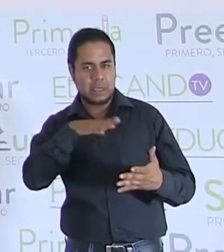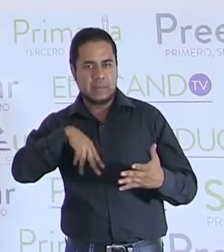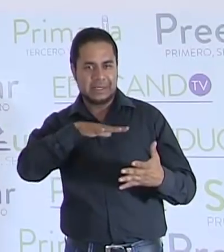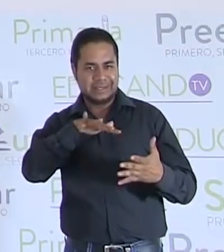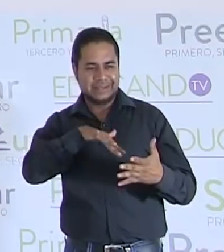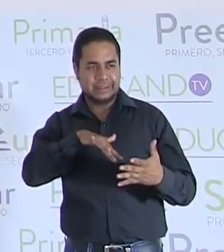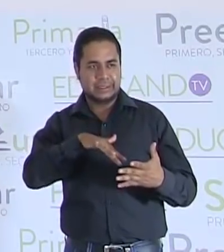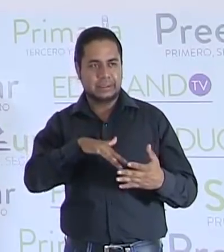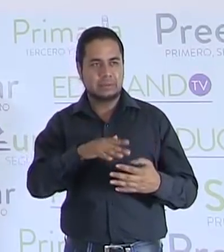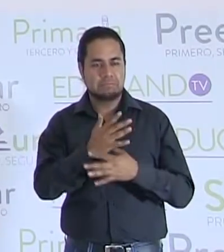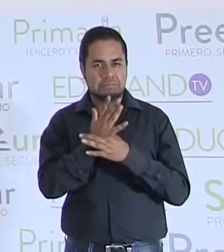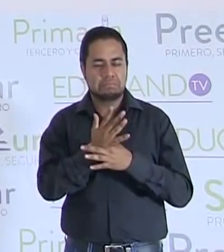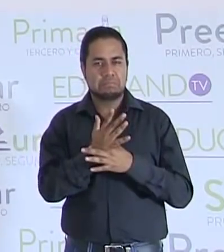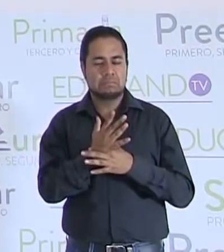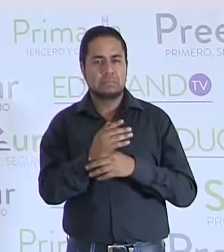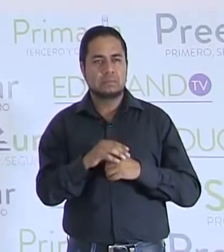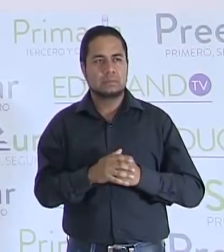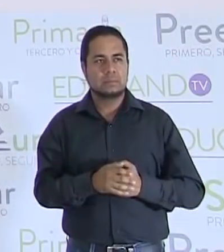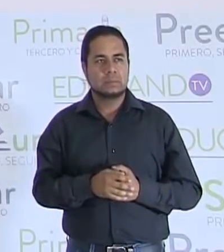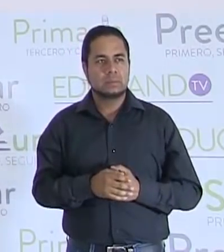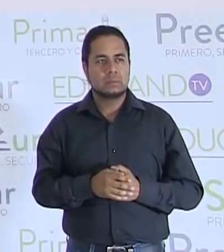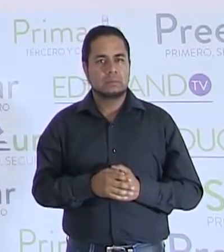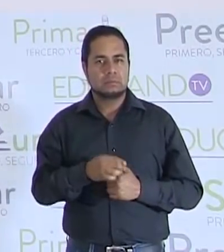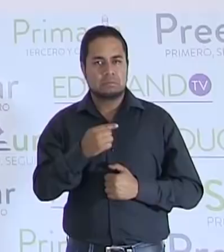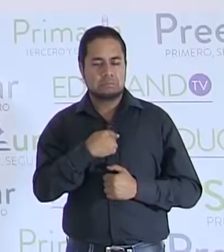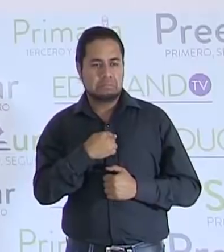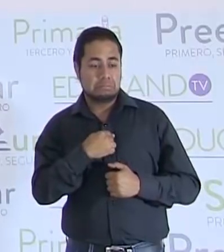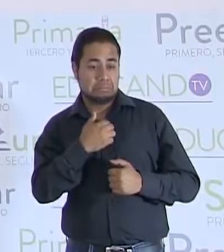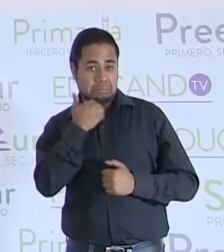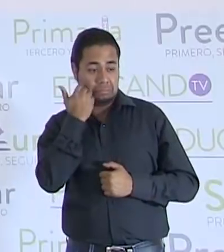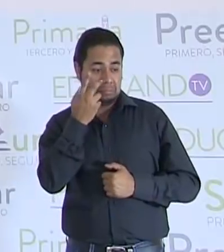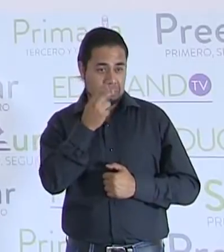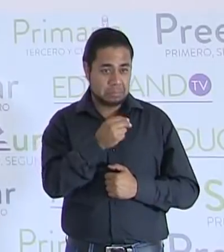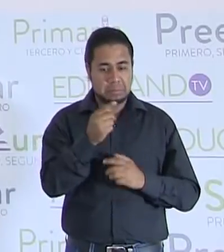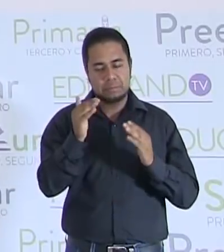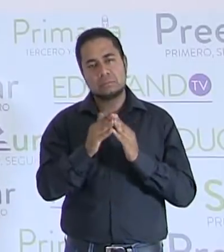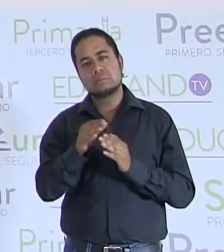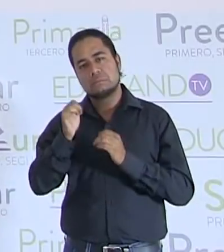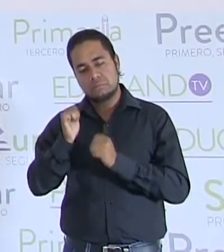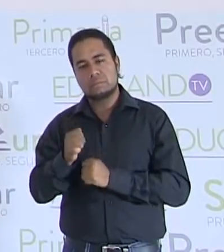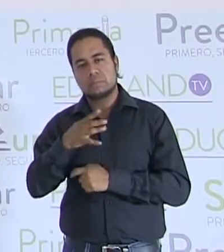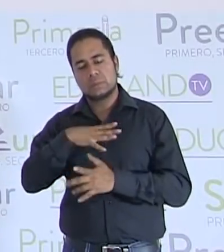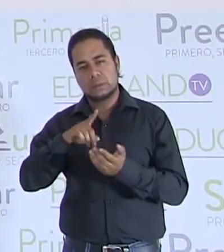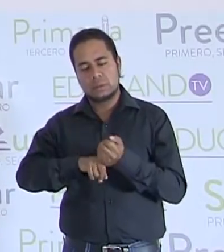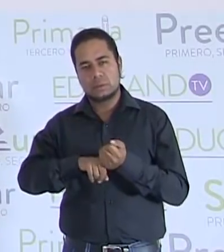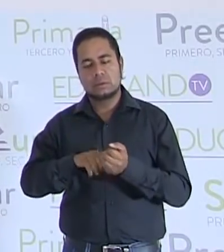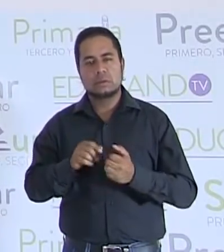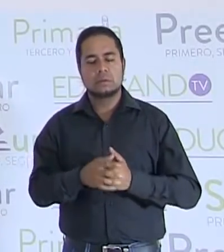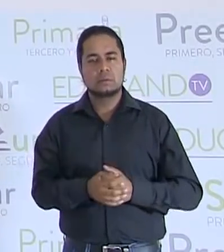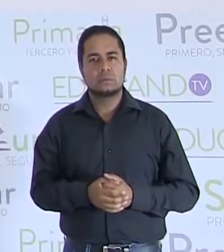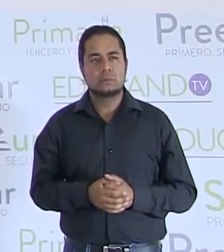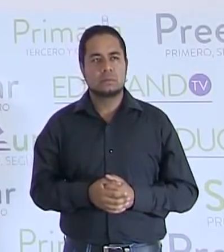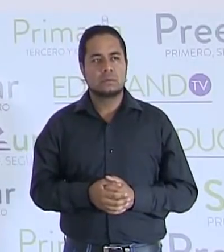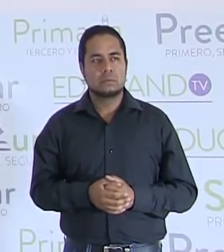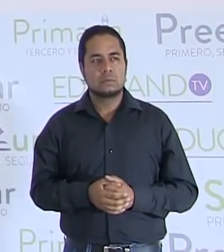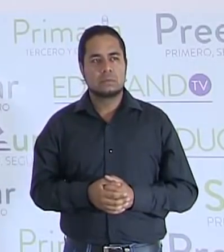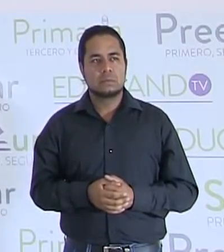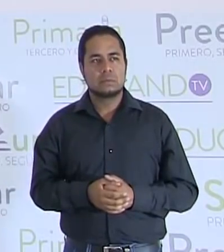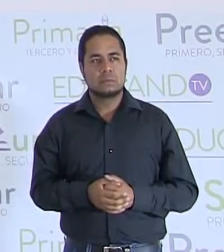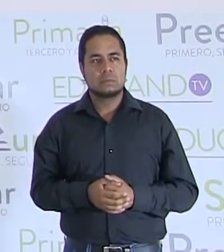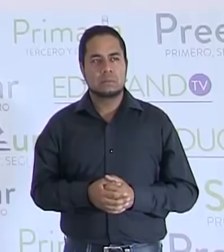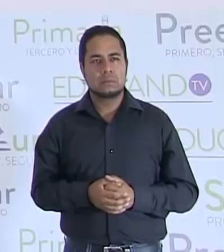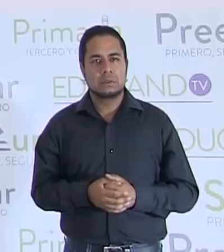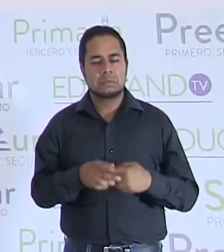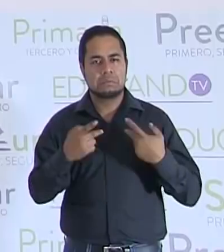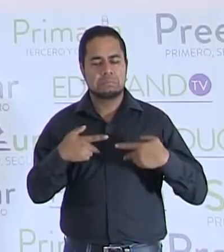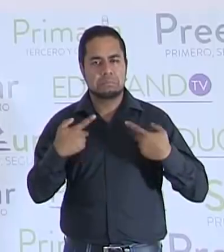leer, que dice que lo que no quieres en tu casa lo has de tener. Y aquí dice, a quien no quiere caldo le dan 3 tazas.